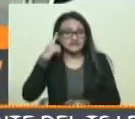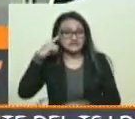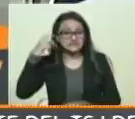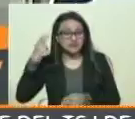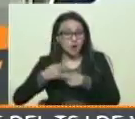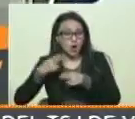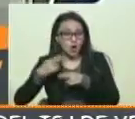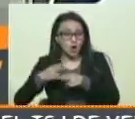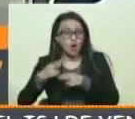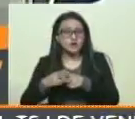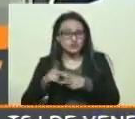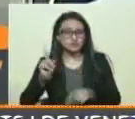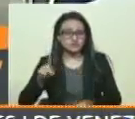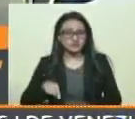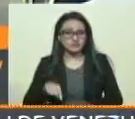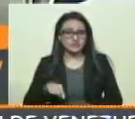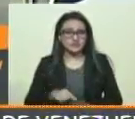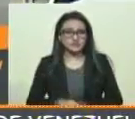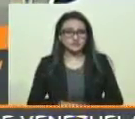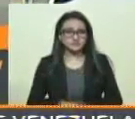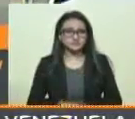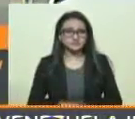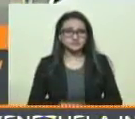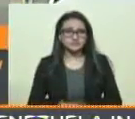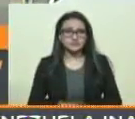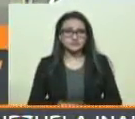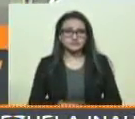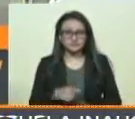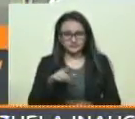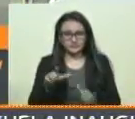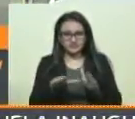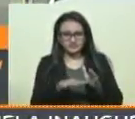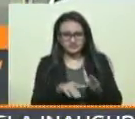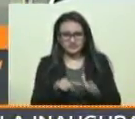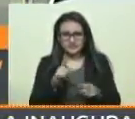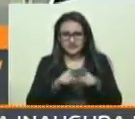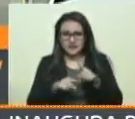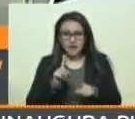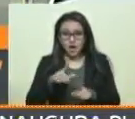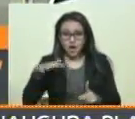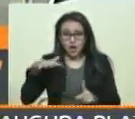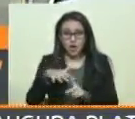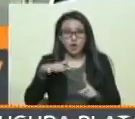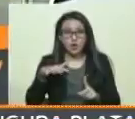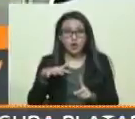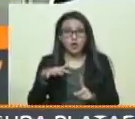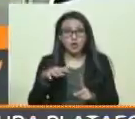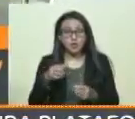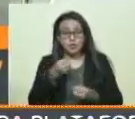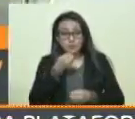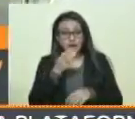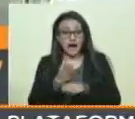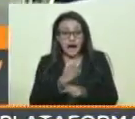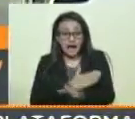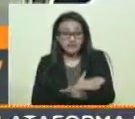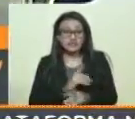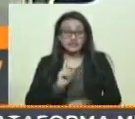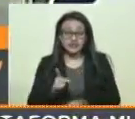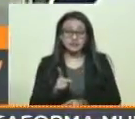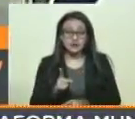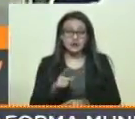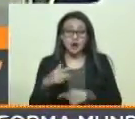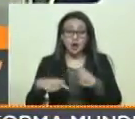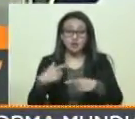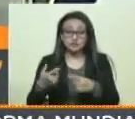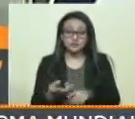psicológico, y lamentablemente cuando estos delitos no se atacan de manera oportuna y temprana, pudieran derivar